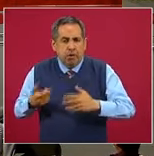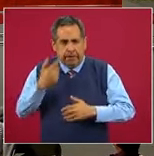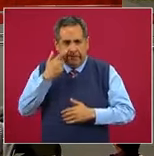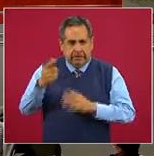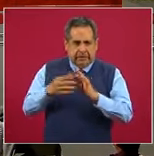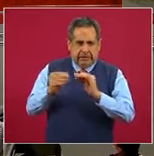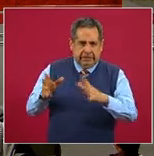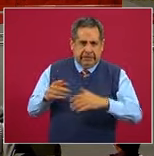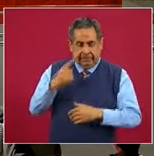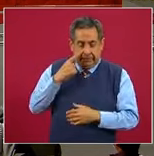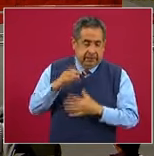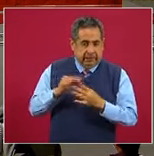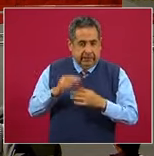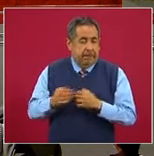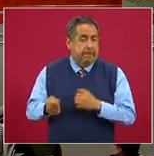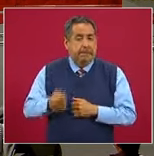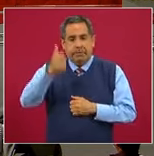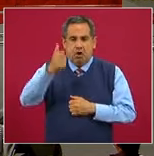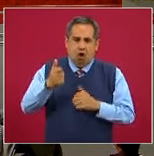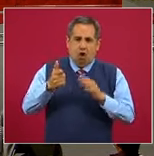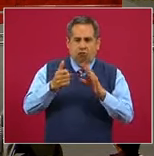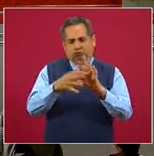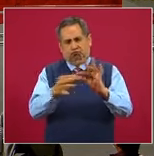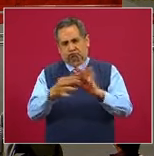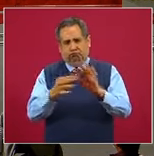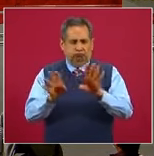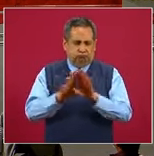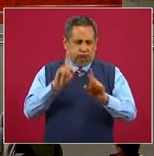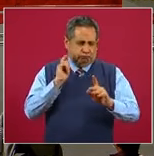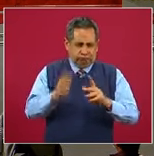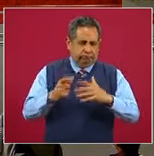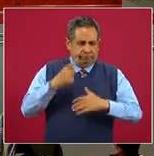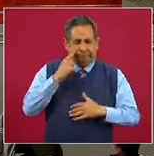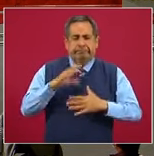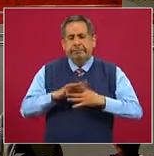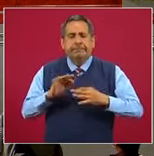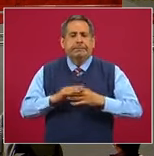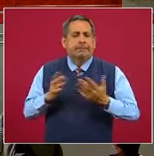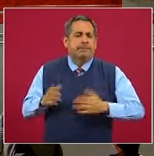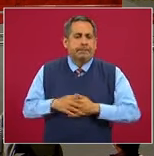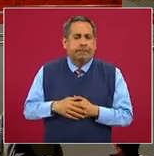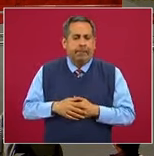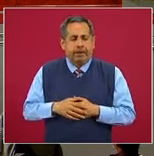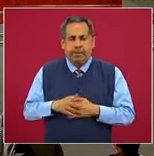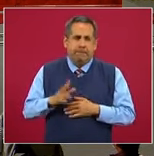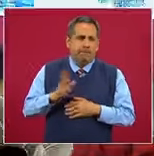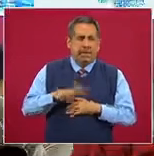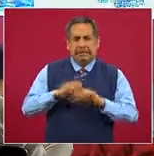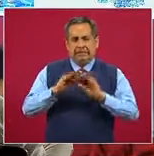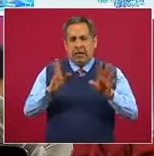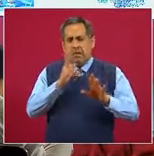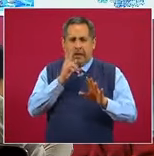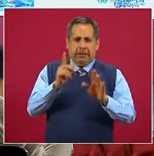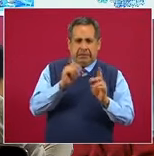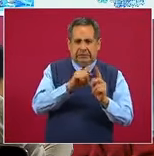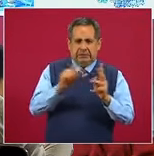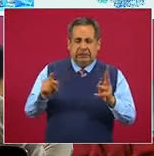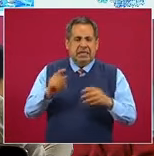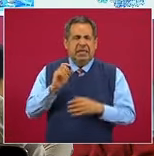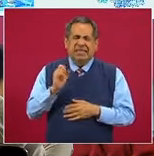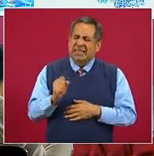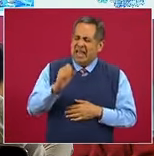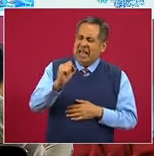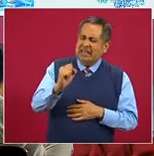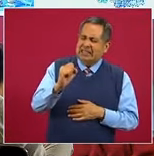Quisiera comenzar introduciendo un poco para poder hablar homogéneamente de este tema que es la